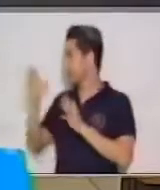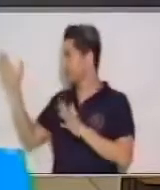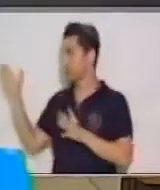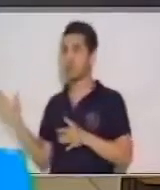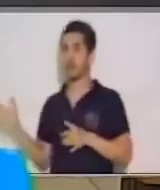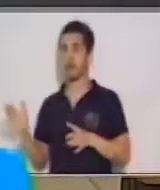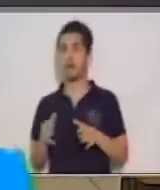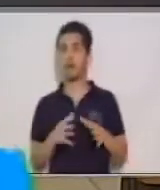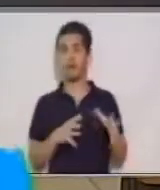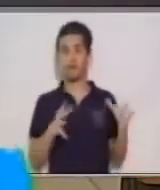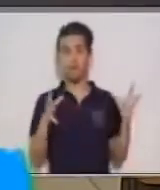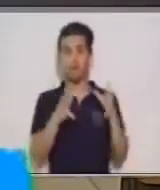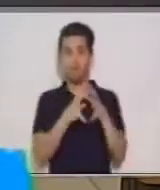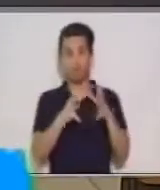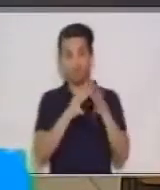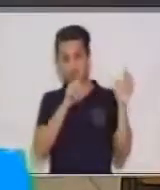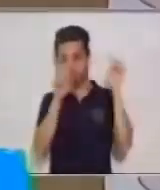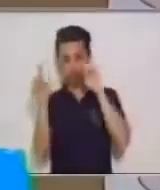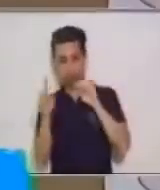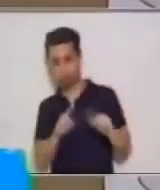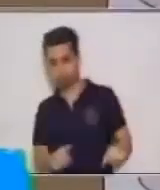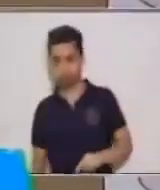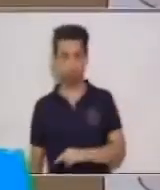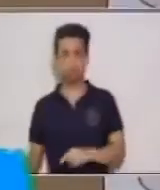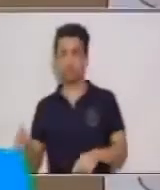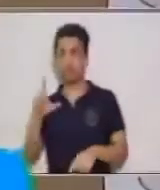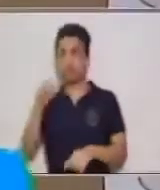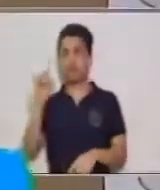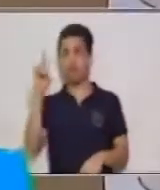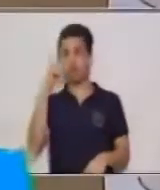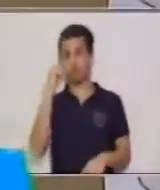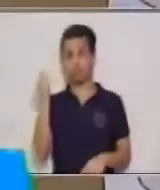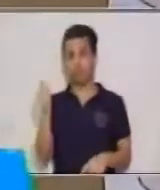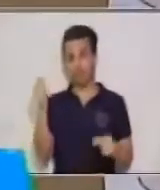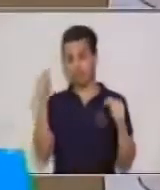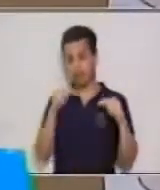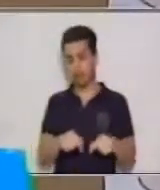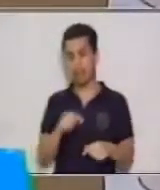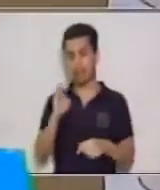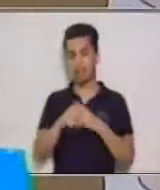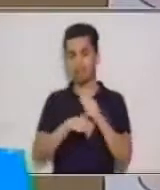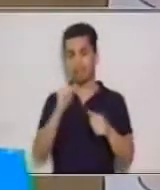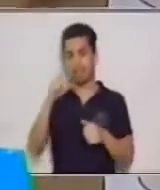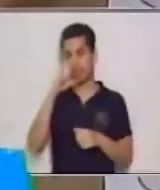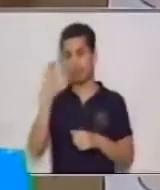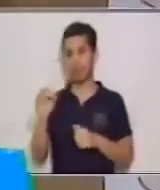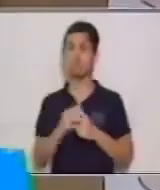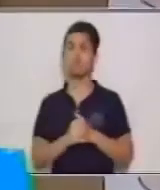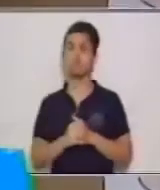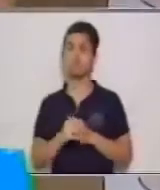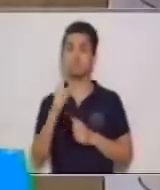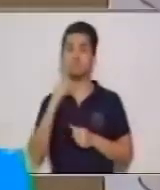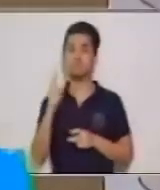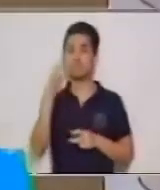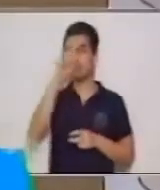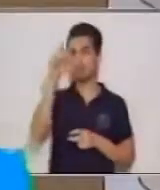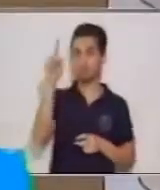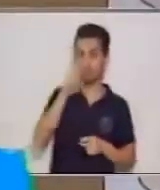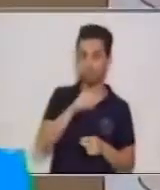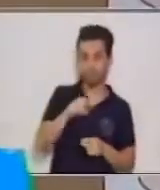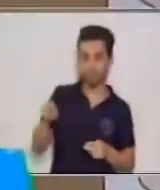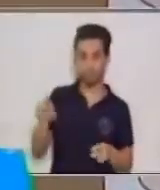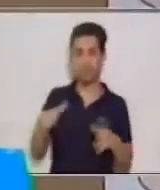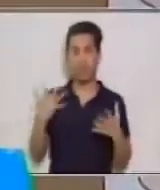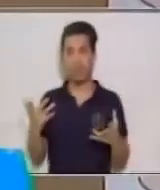causas y efectos. En la primera parte voy a ubicar cuáles son las acciones de cada personaje. En el centro, ¿qué causó